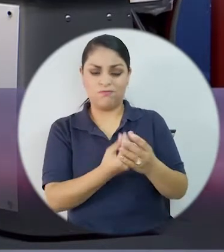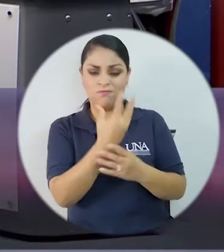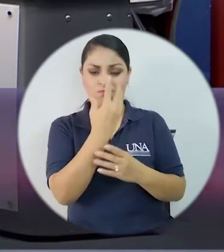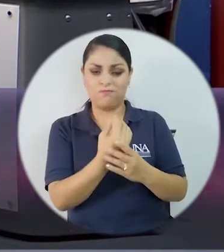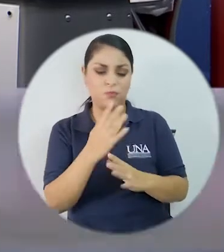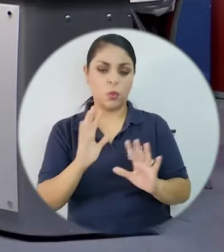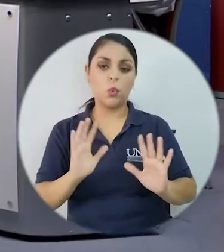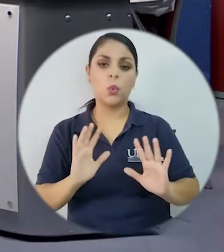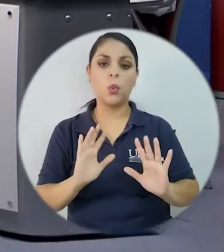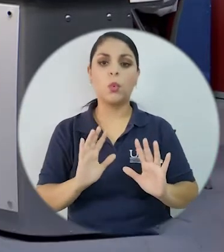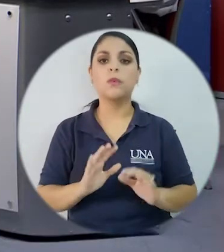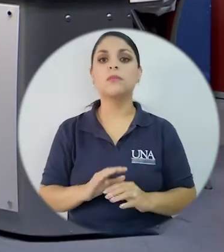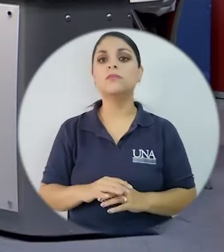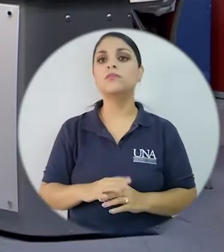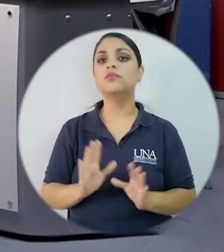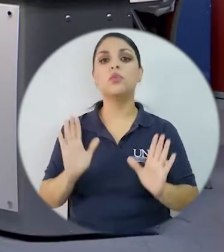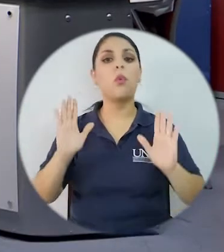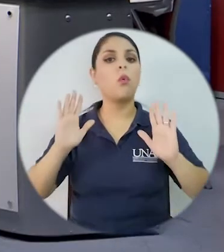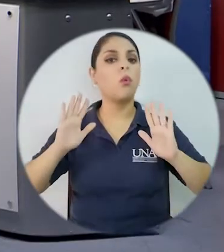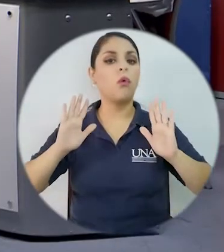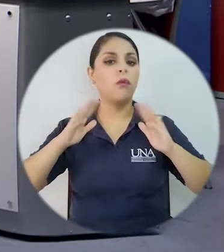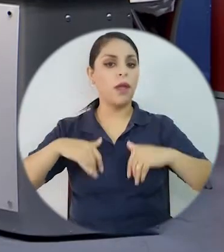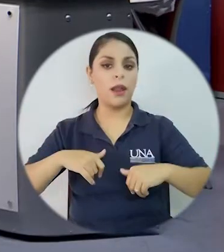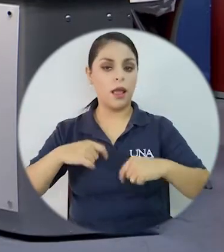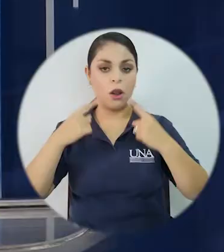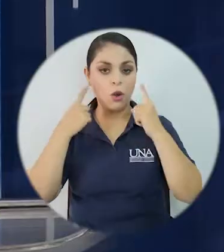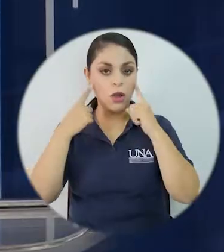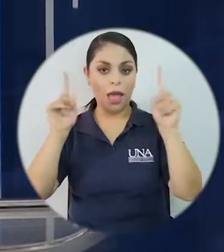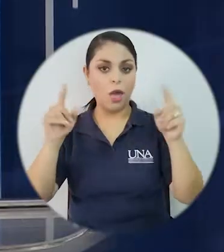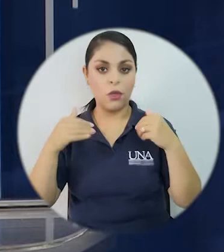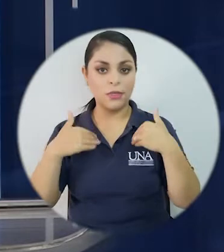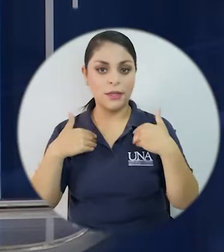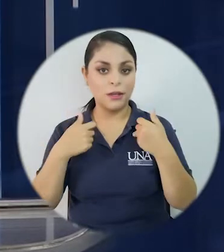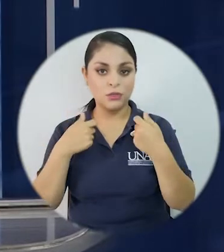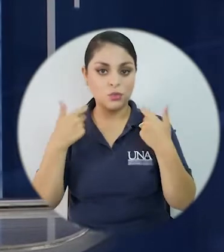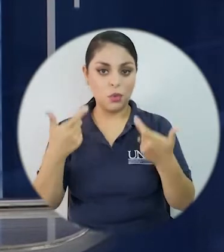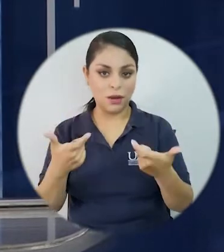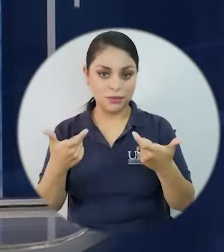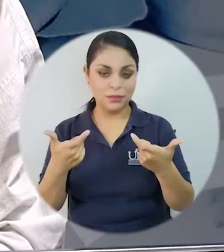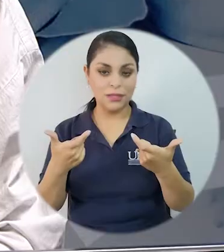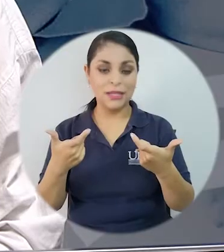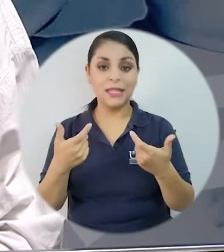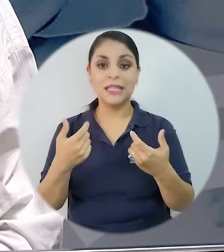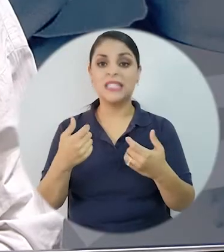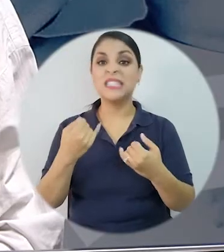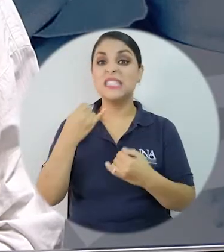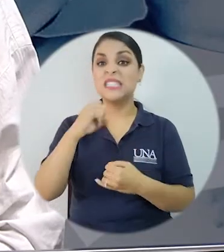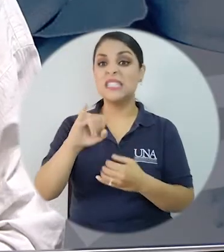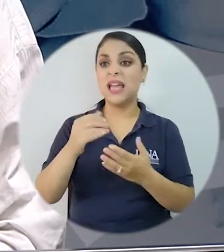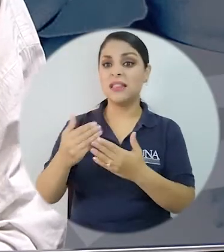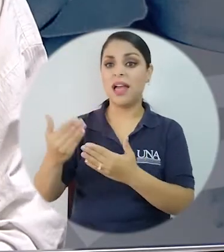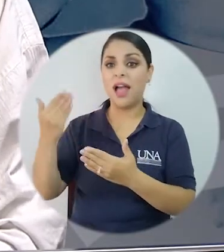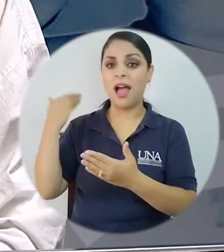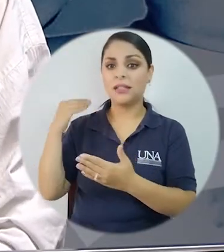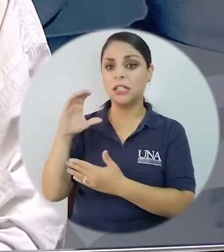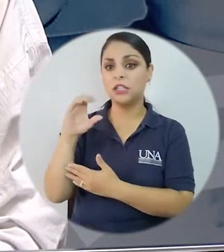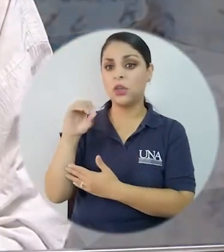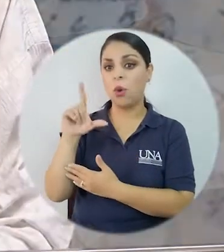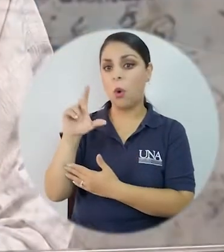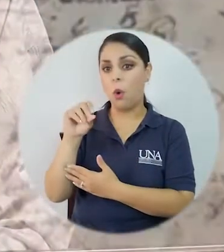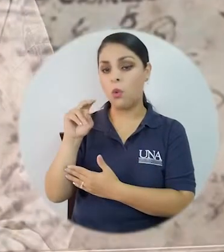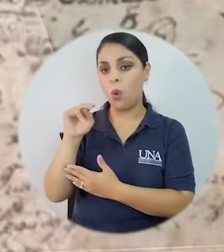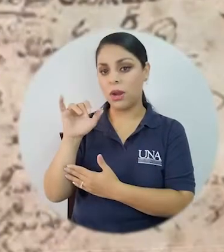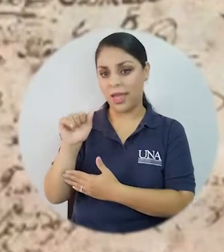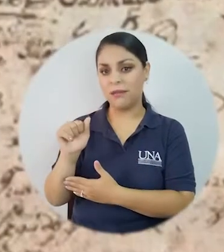nacieron. No se hubiera podido tener esa suerte si no desde la colonia hubiéramos cultivado cosas como, por